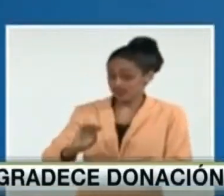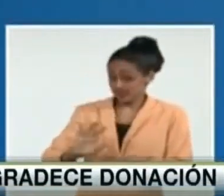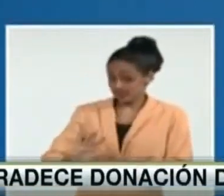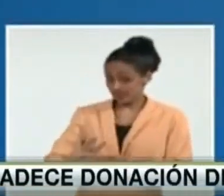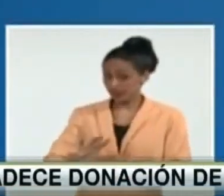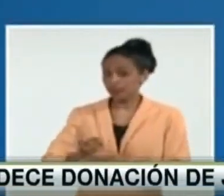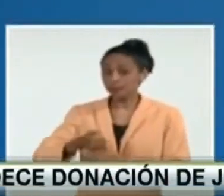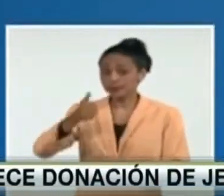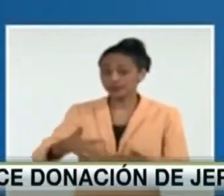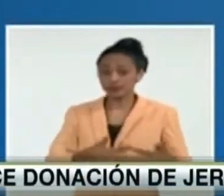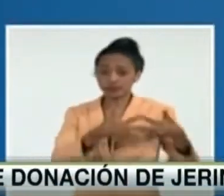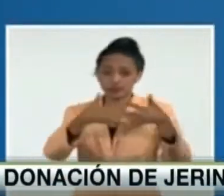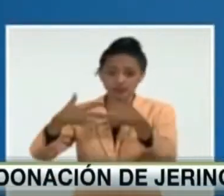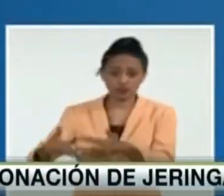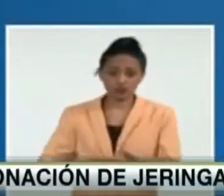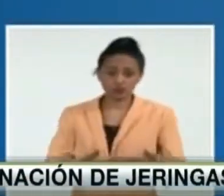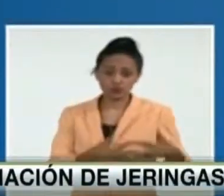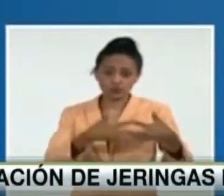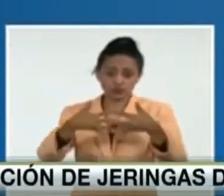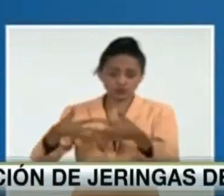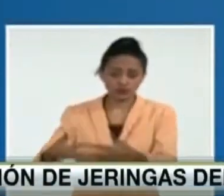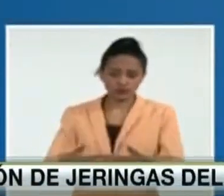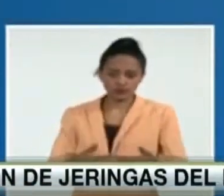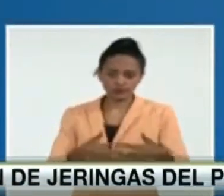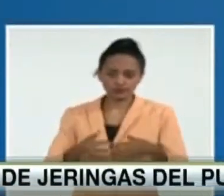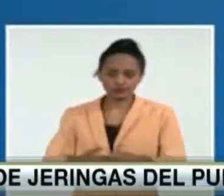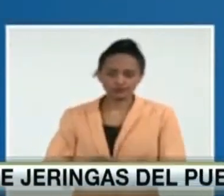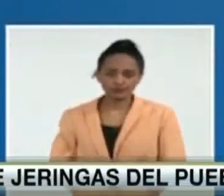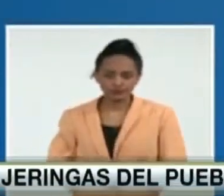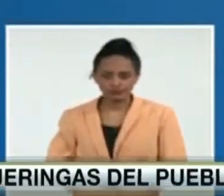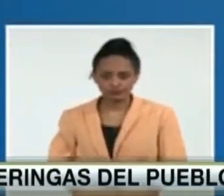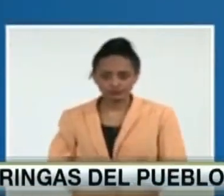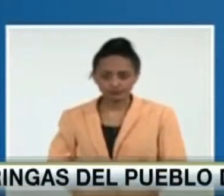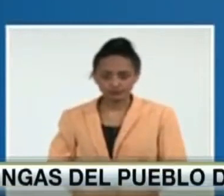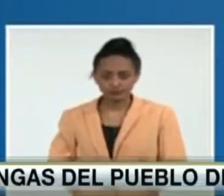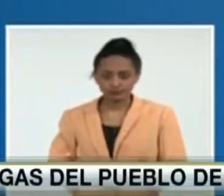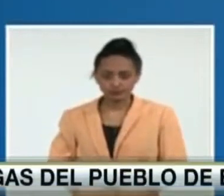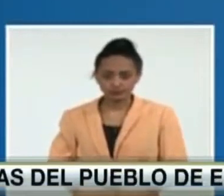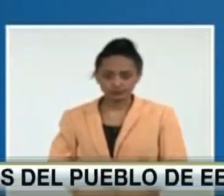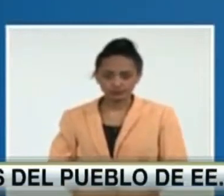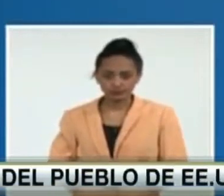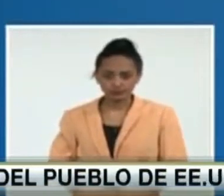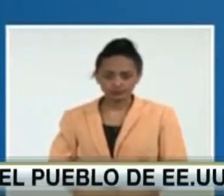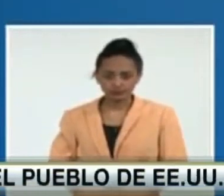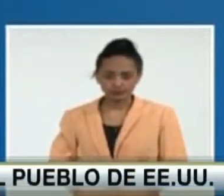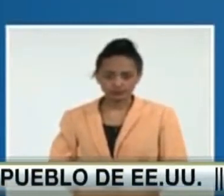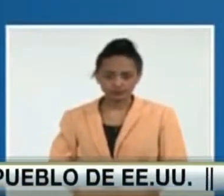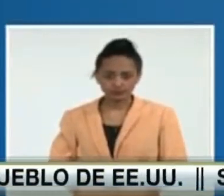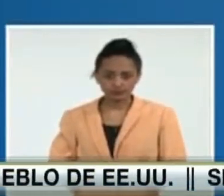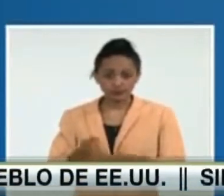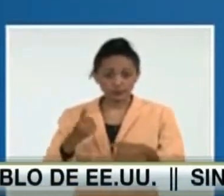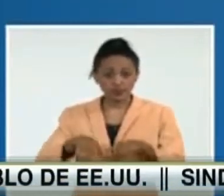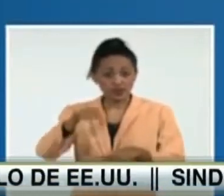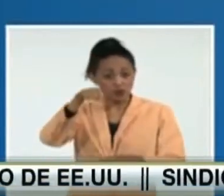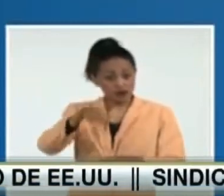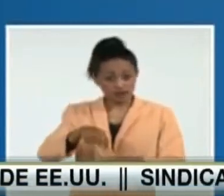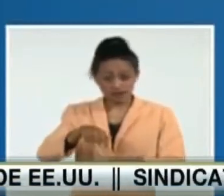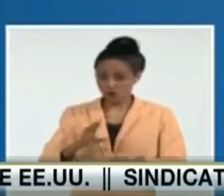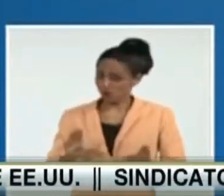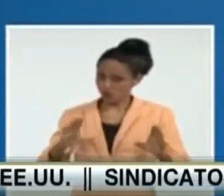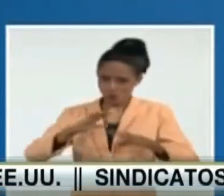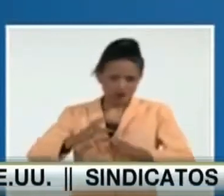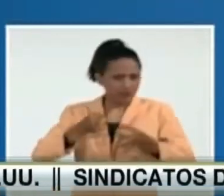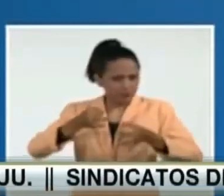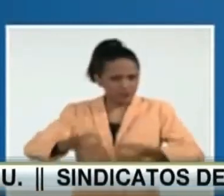rechazo de manera categórica y absoluta. Aquí no ha habido un acto de represión contra el